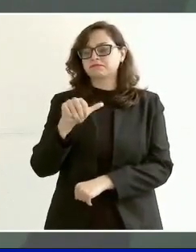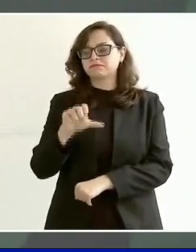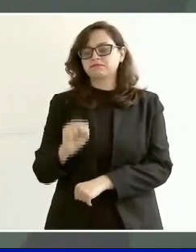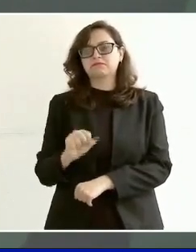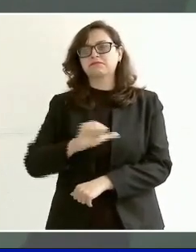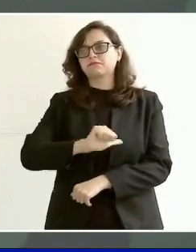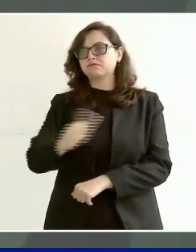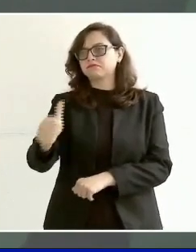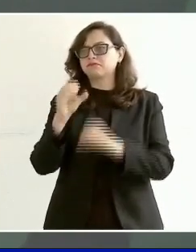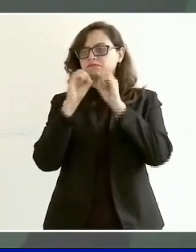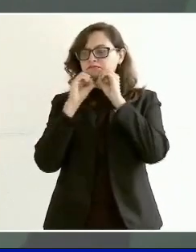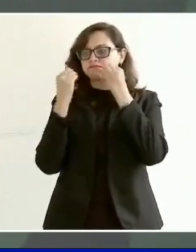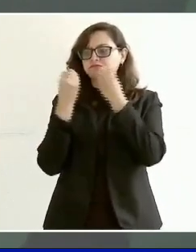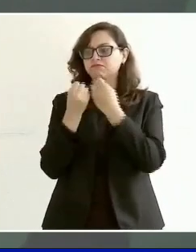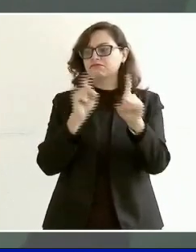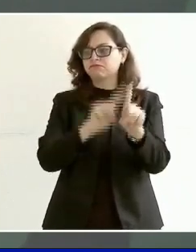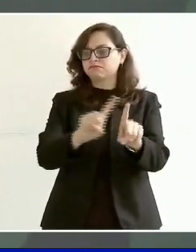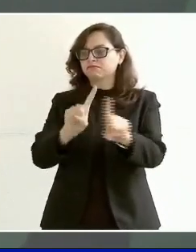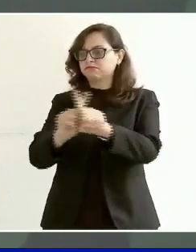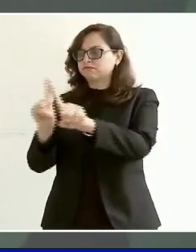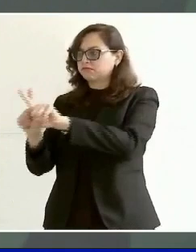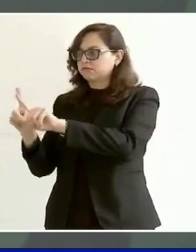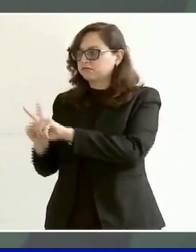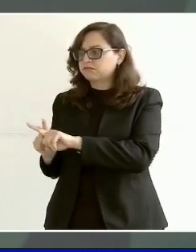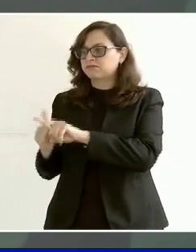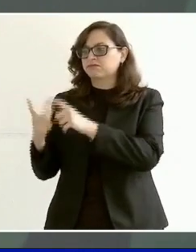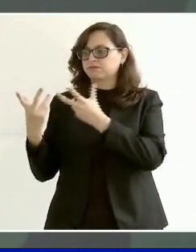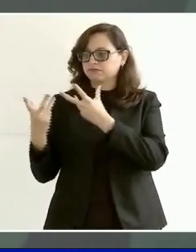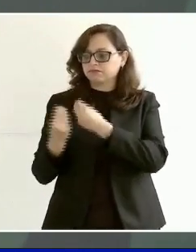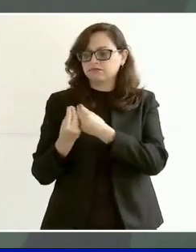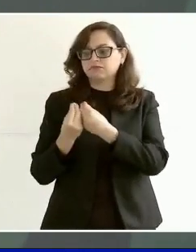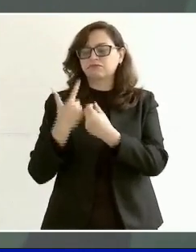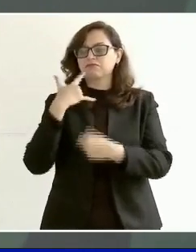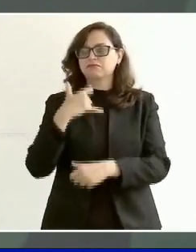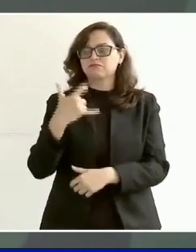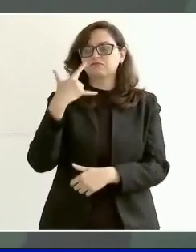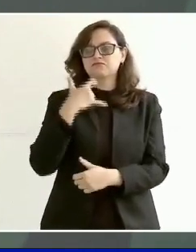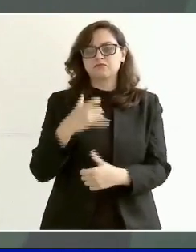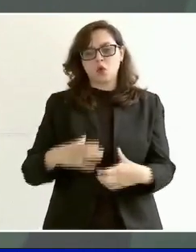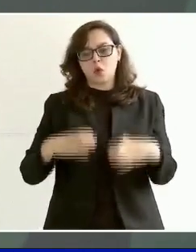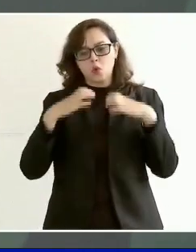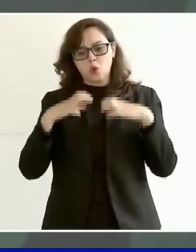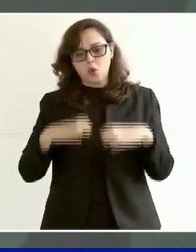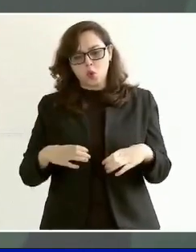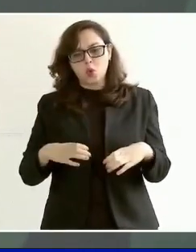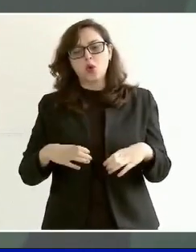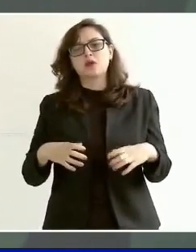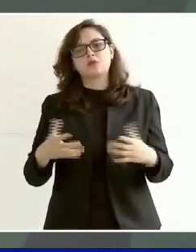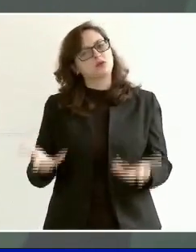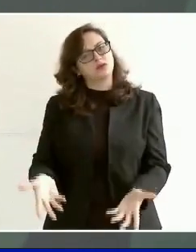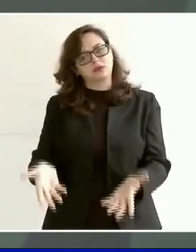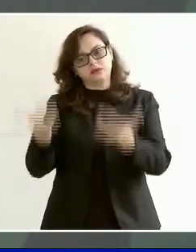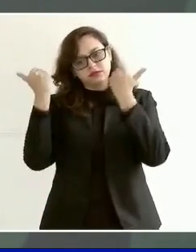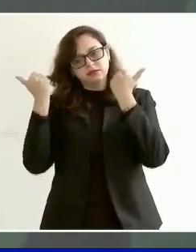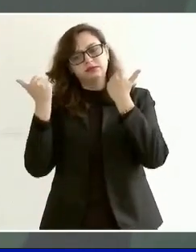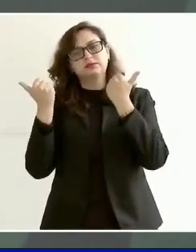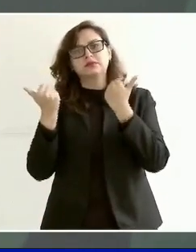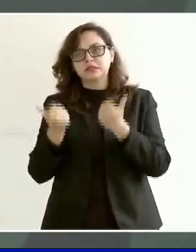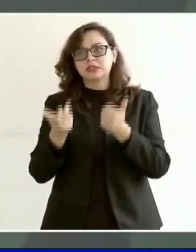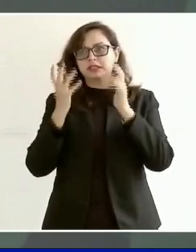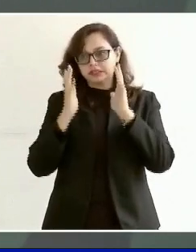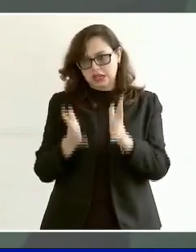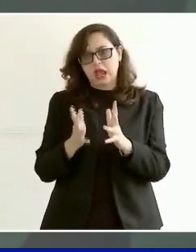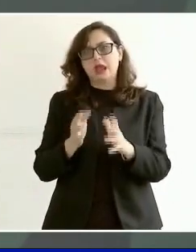organizaciones sociales, se logró recuperar el cuerpo y hoy está sepultado donde debe de